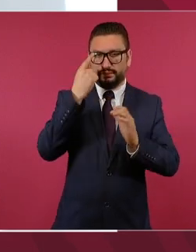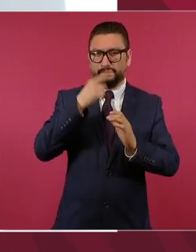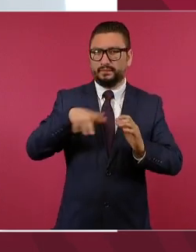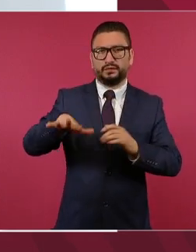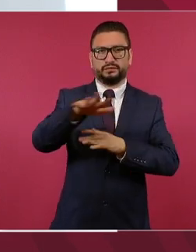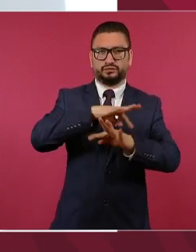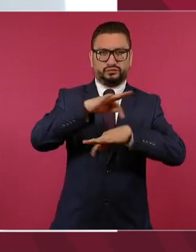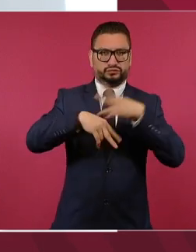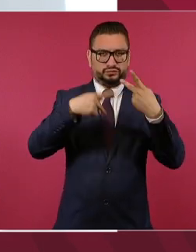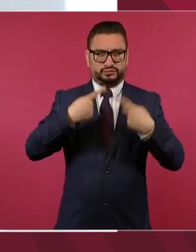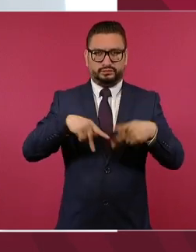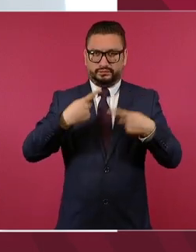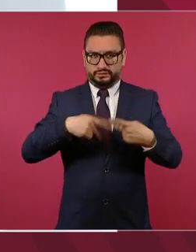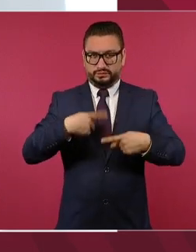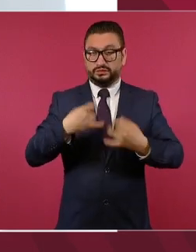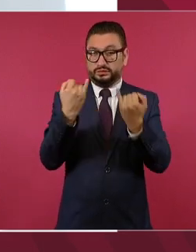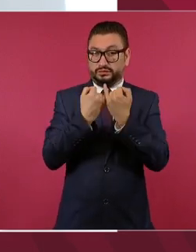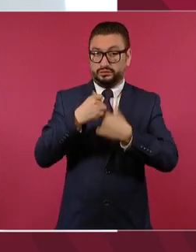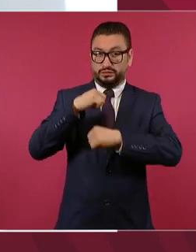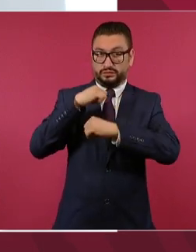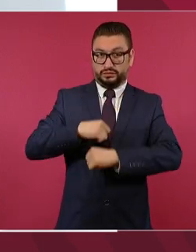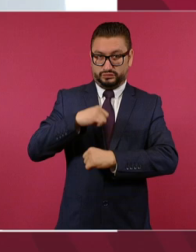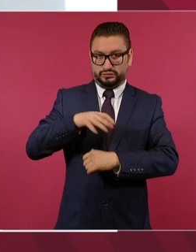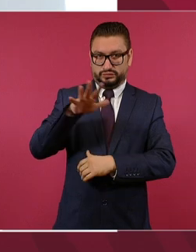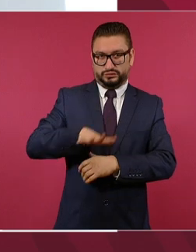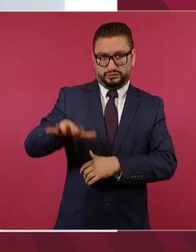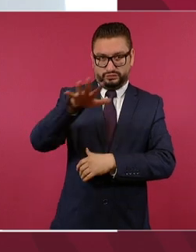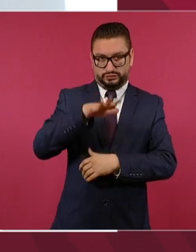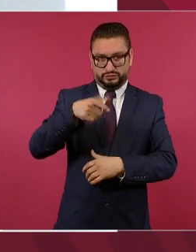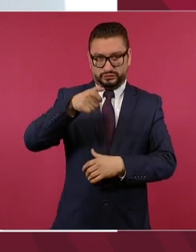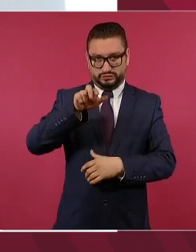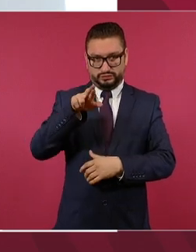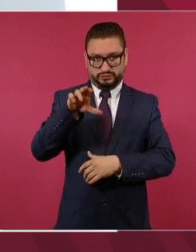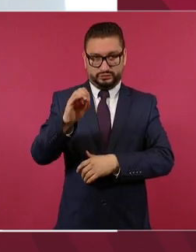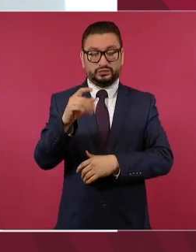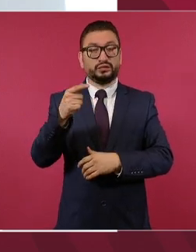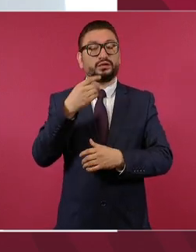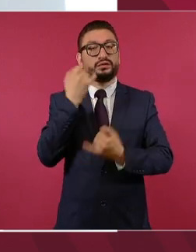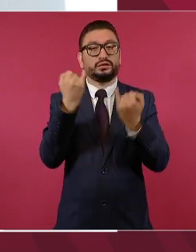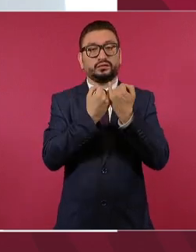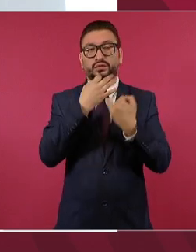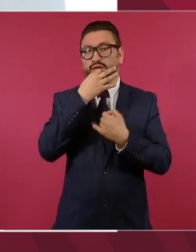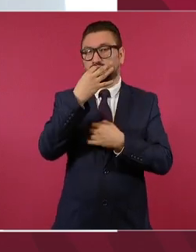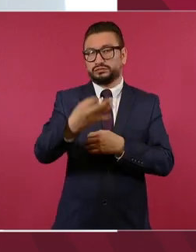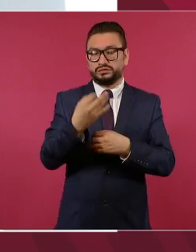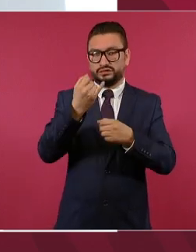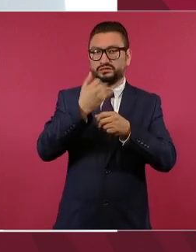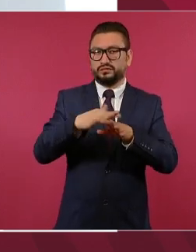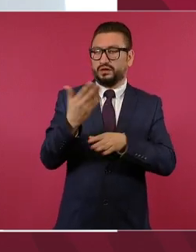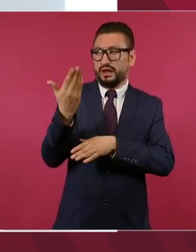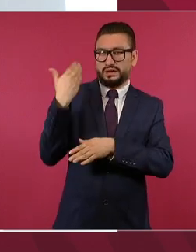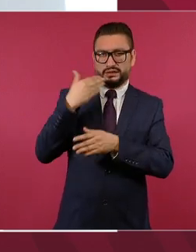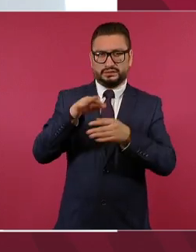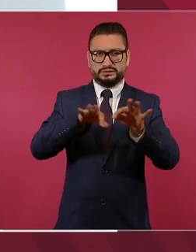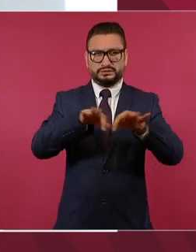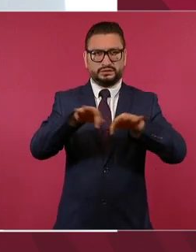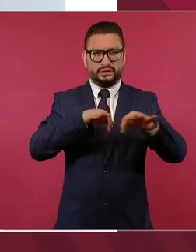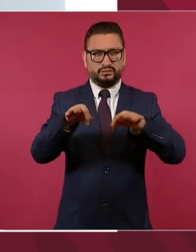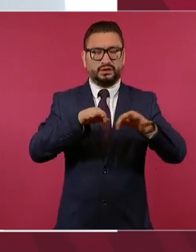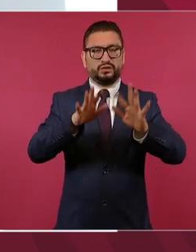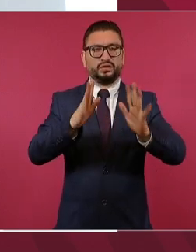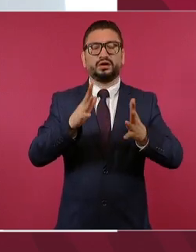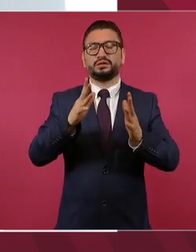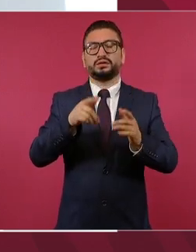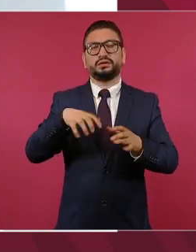la población y también a las autoridades locales. Asimismo, se informó sobre el trabajo ya realizado en los